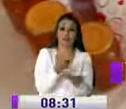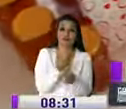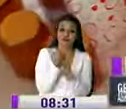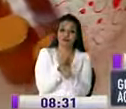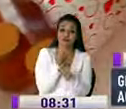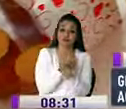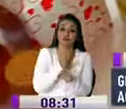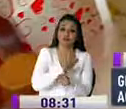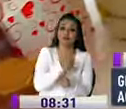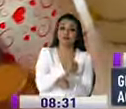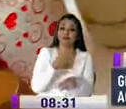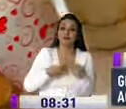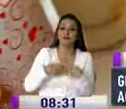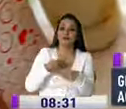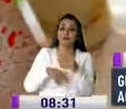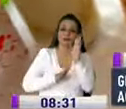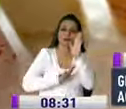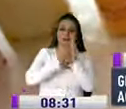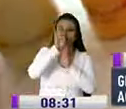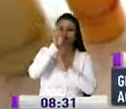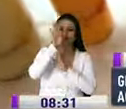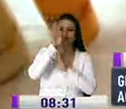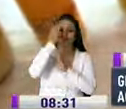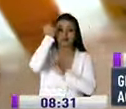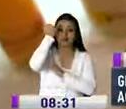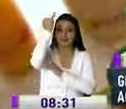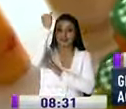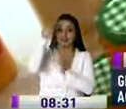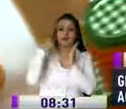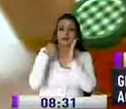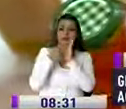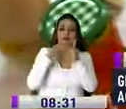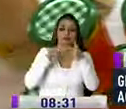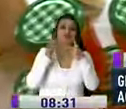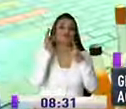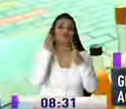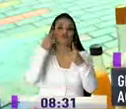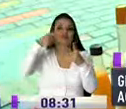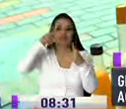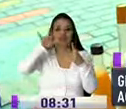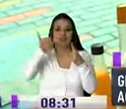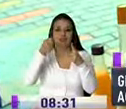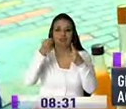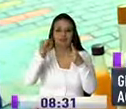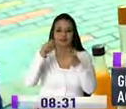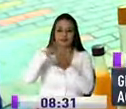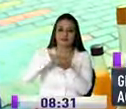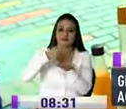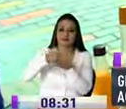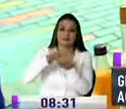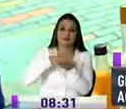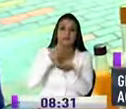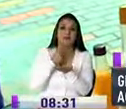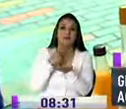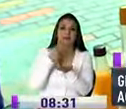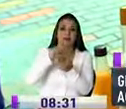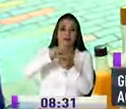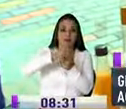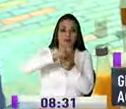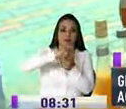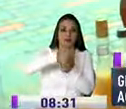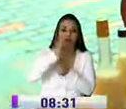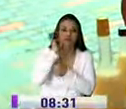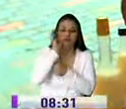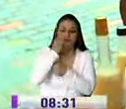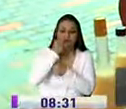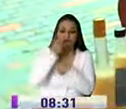adelante sus propios emprendimientos con mucho ingenio, como es el caso de Gladys Vaquero. Tenemos una mermelada de mandarina muy exquisita,